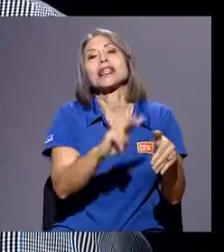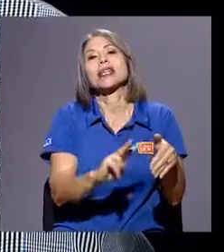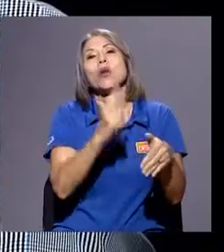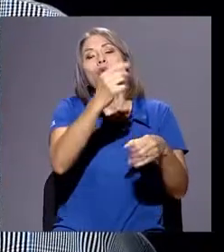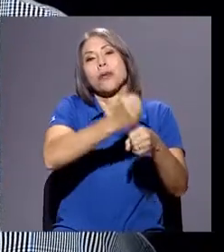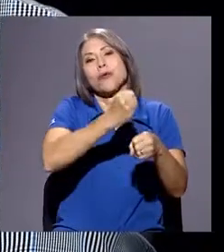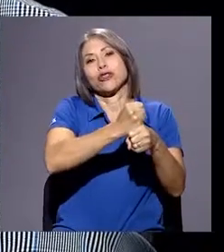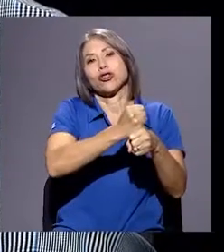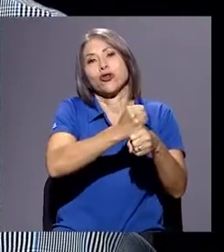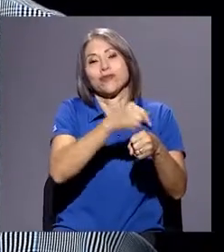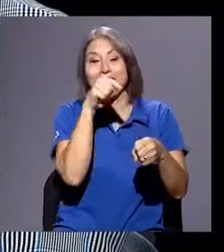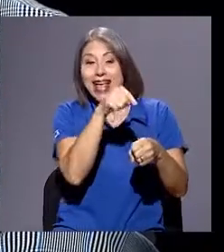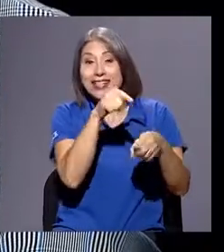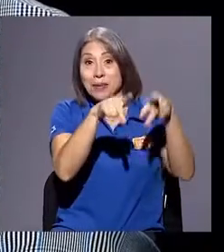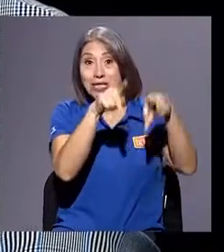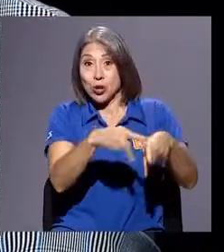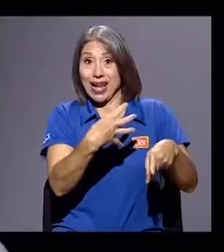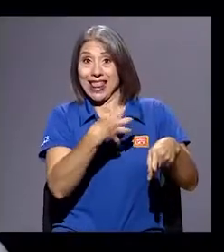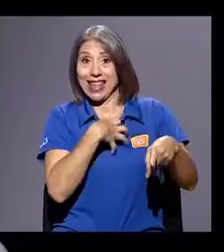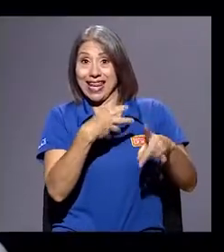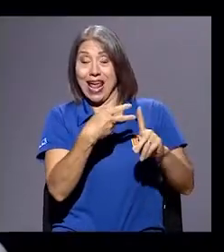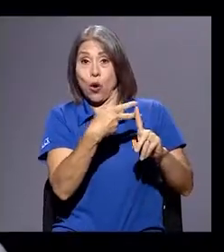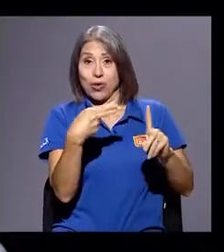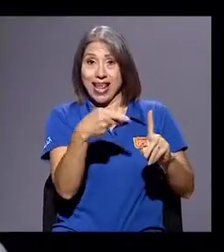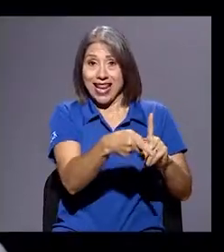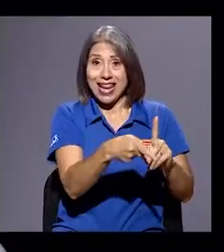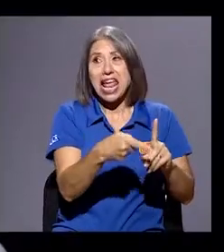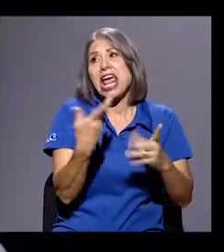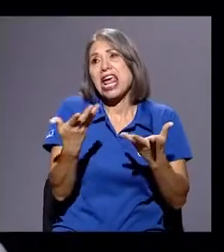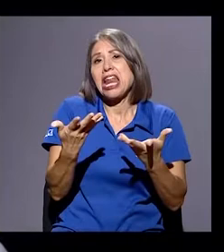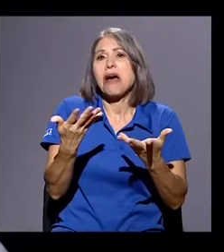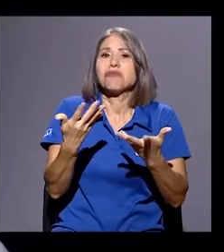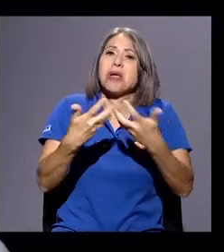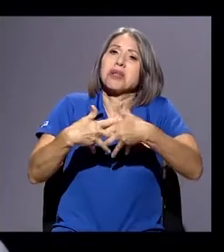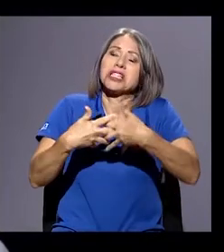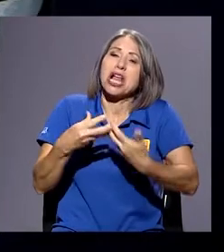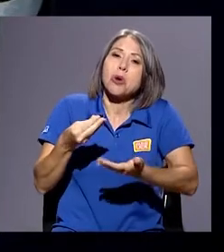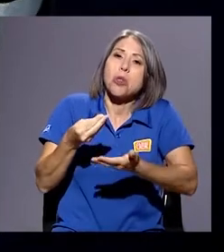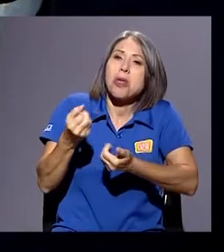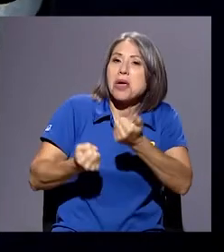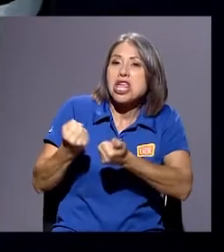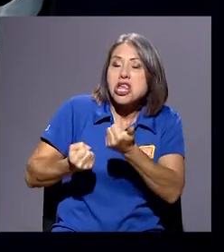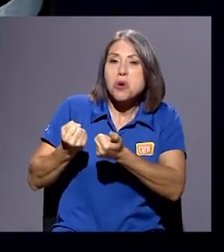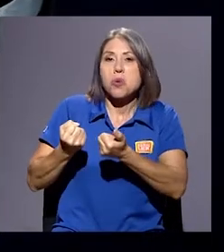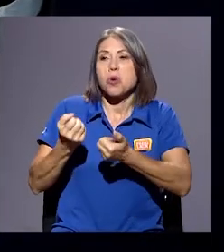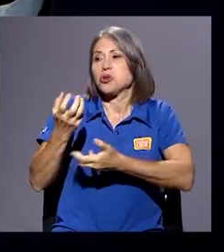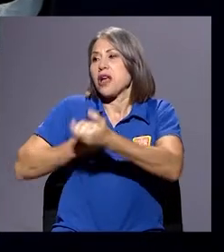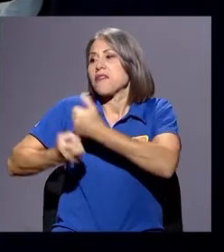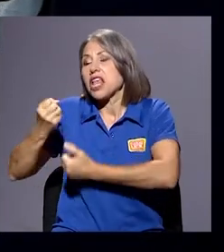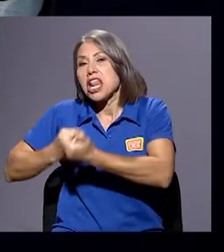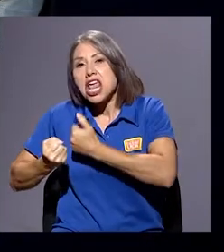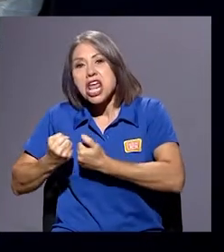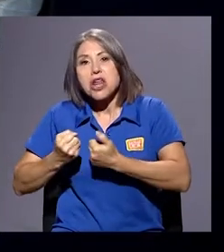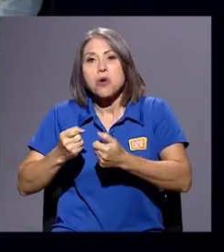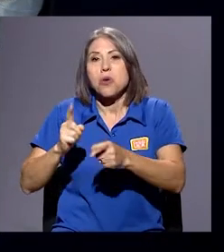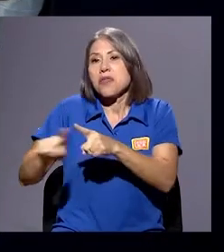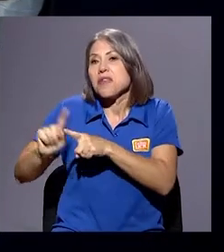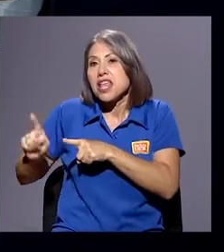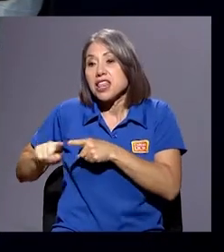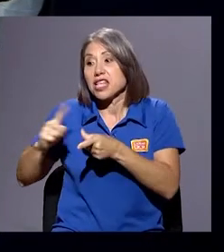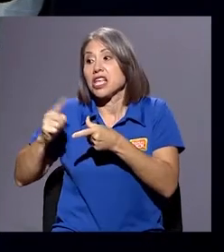empresario de metales, o era un empresario cafetalero, y tenía mucho dinero, y entonces puso su hotel, y entonces